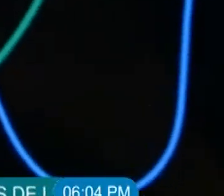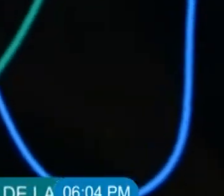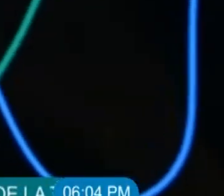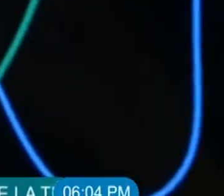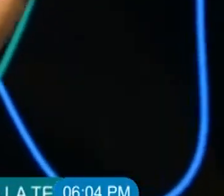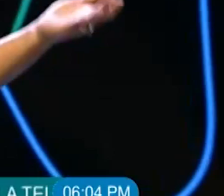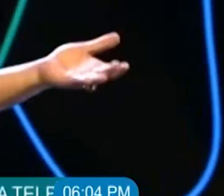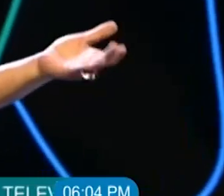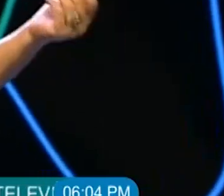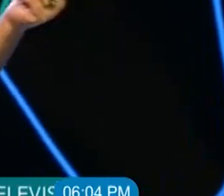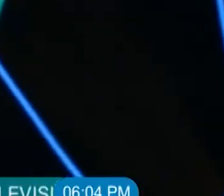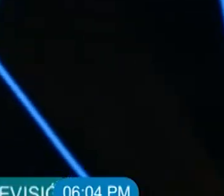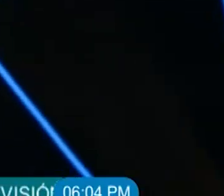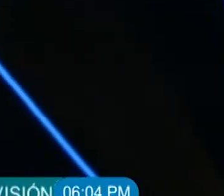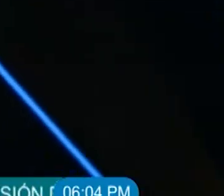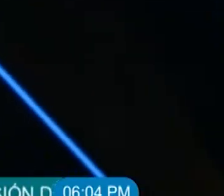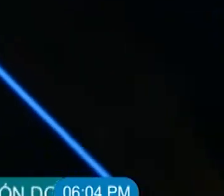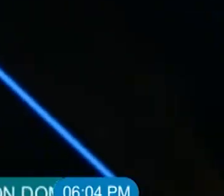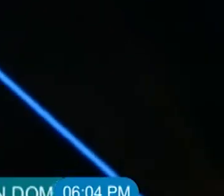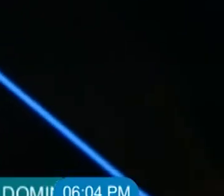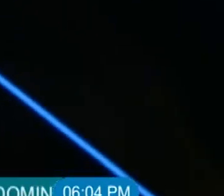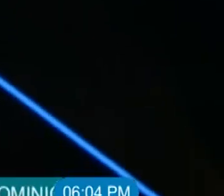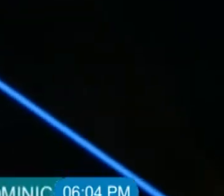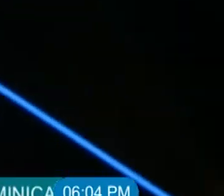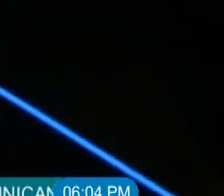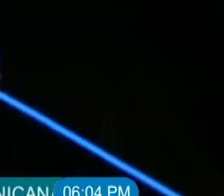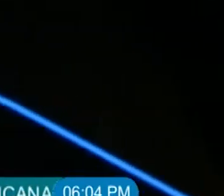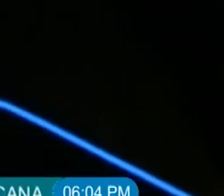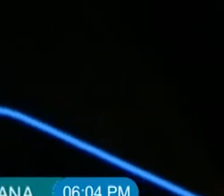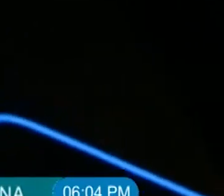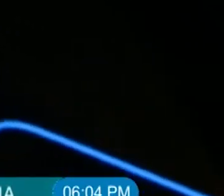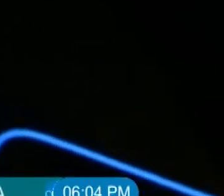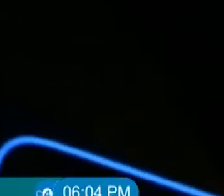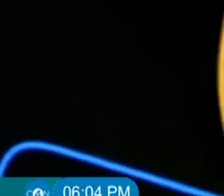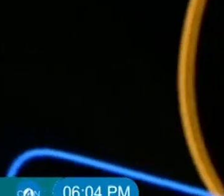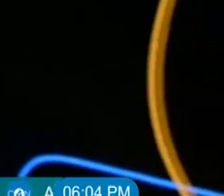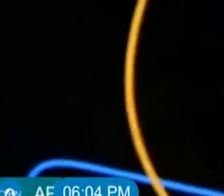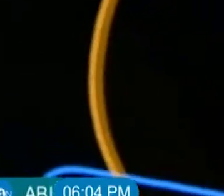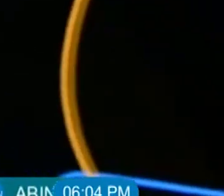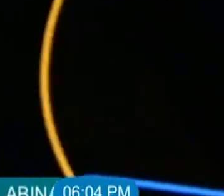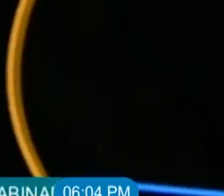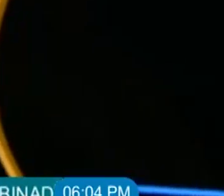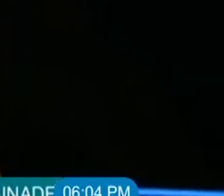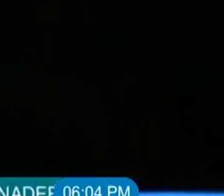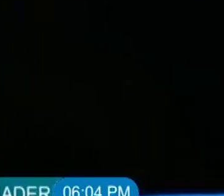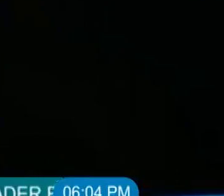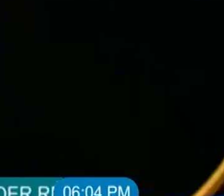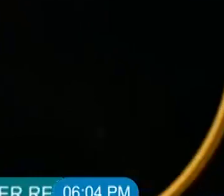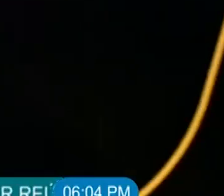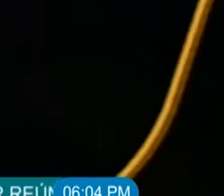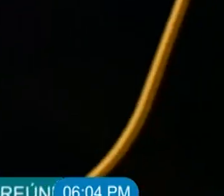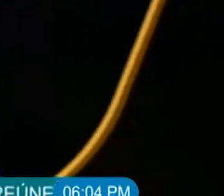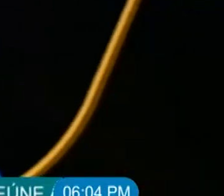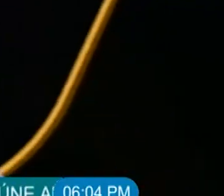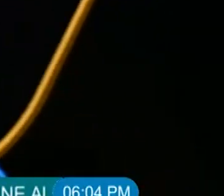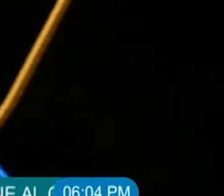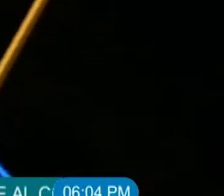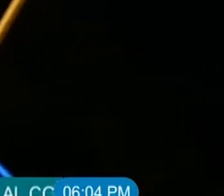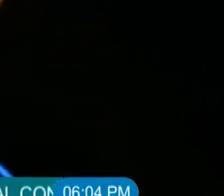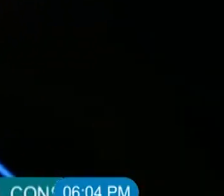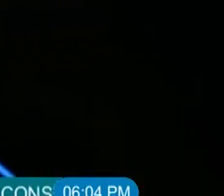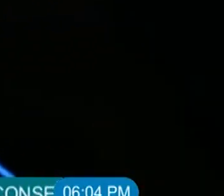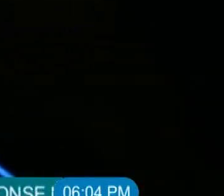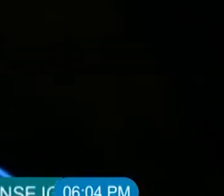dominicana esa central de noticias en nuestra emisión estelar también usted que está a través de las redes sociales de